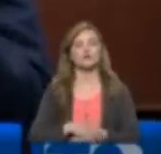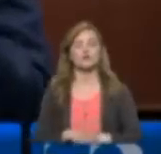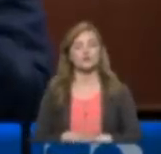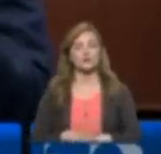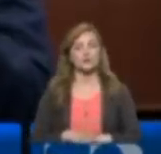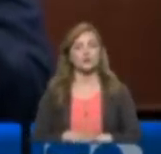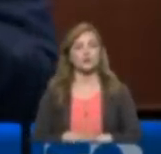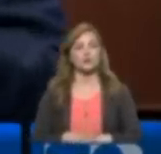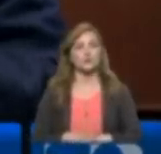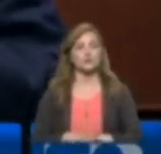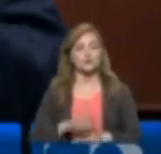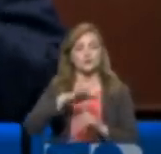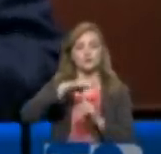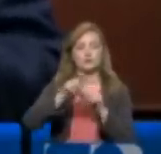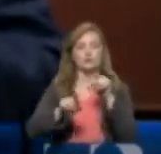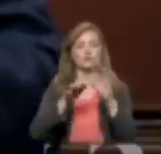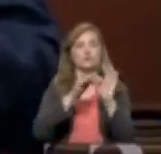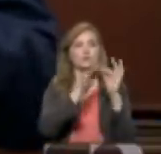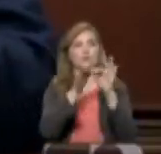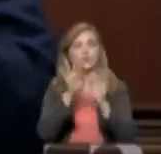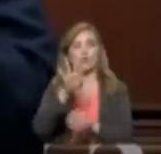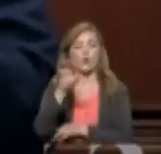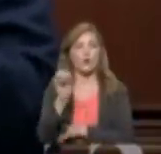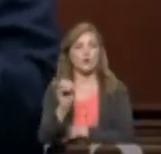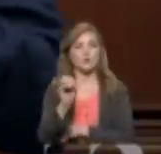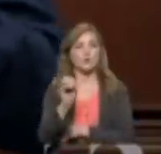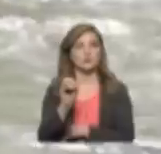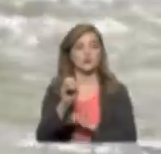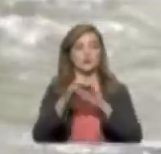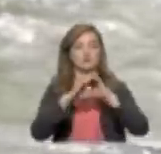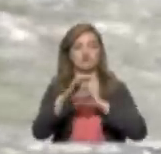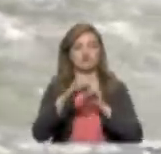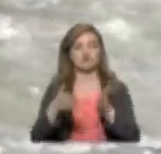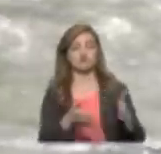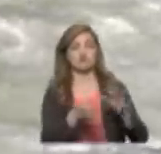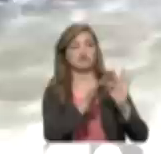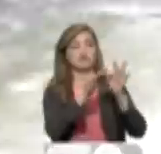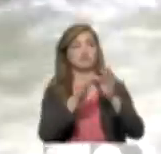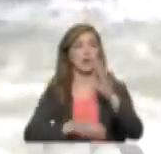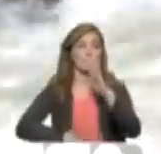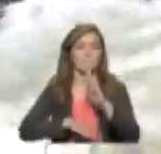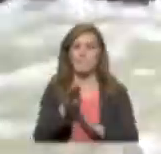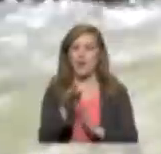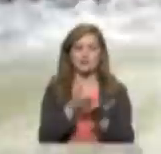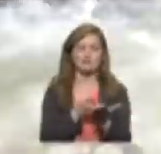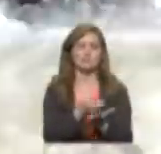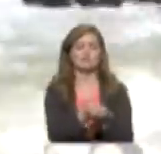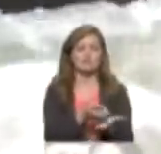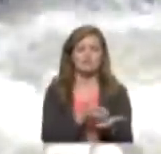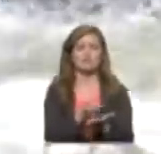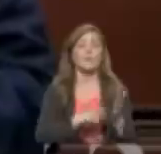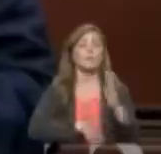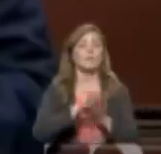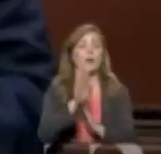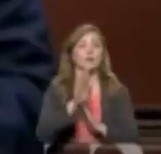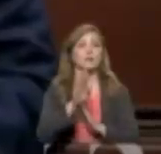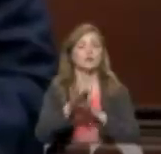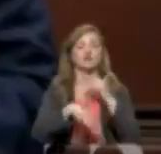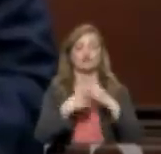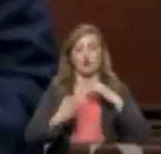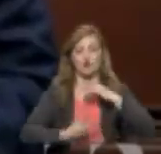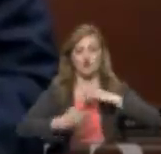algunos parques 40 obras al sector transporte el sector que más recursos ha recibido es el energético tres